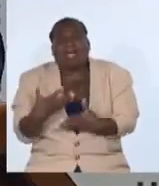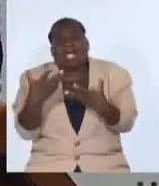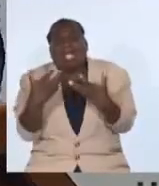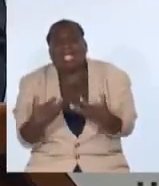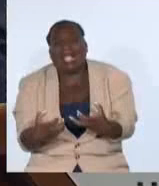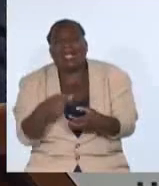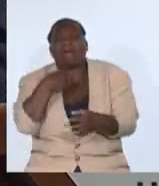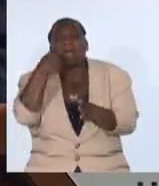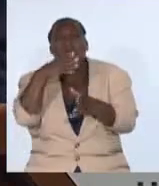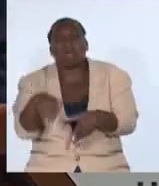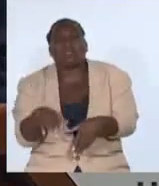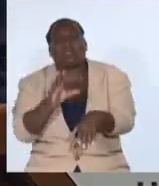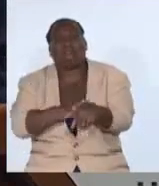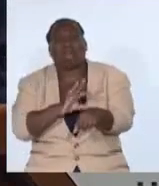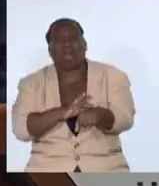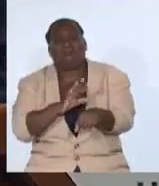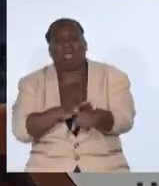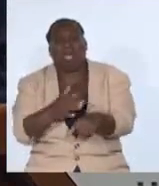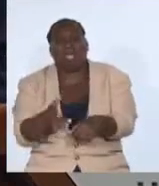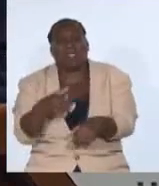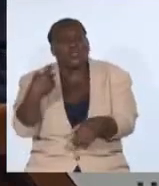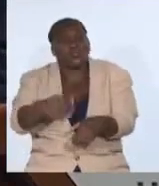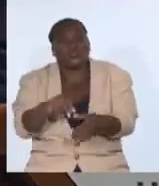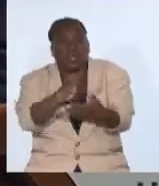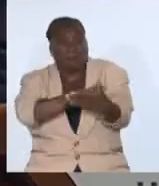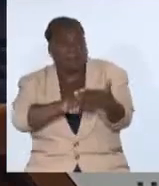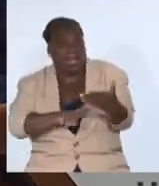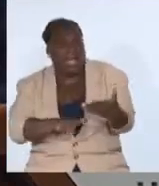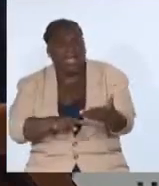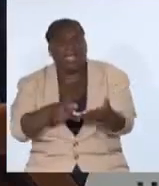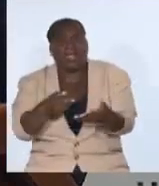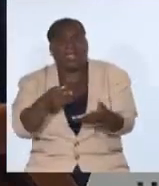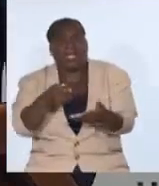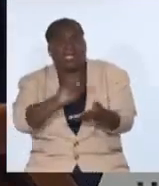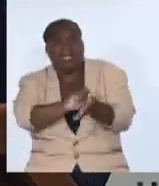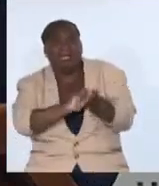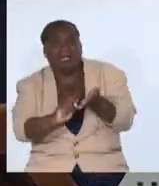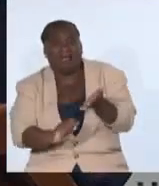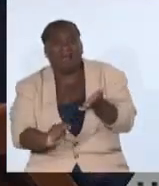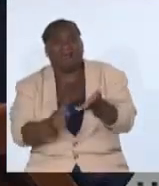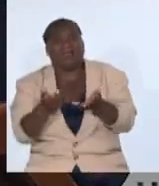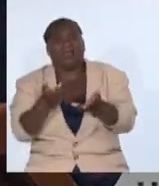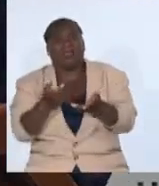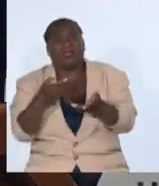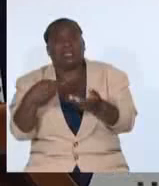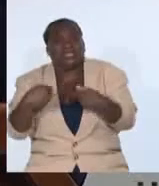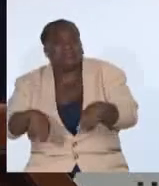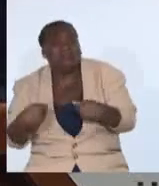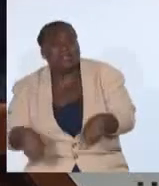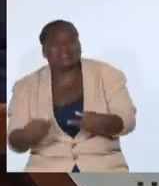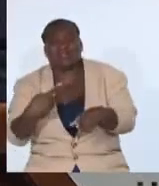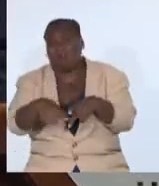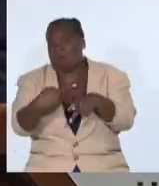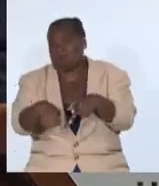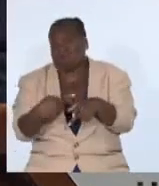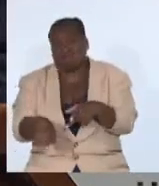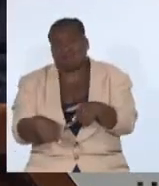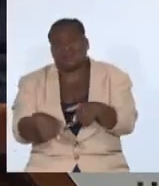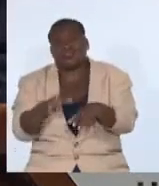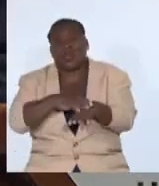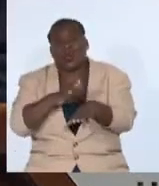enfermedades curables analfabetismo desplazamientos humanos y otras consecuencias de sus desarrollos